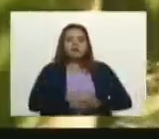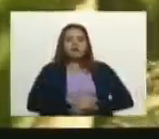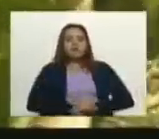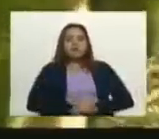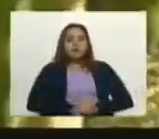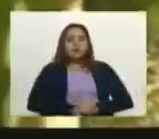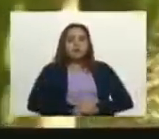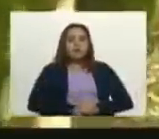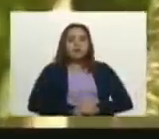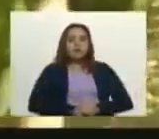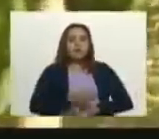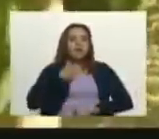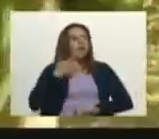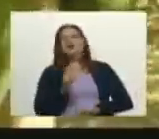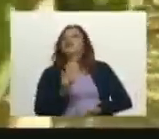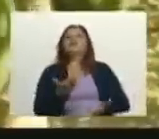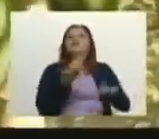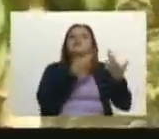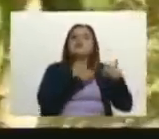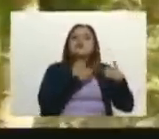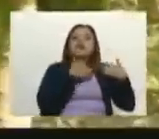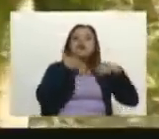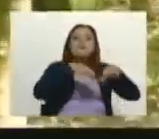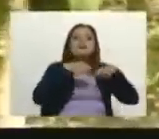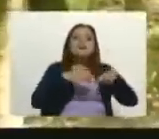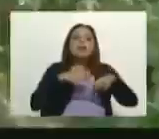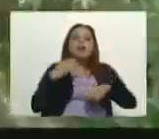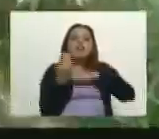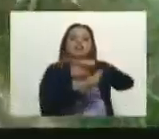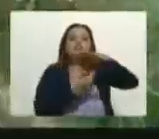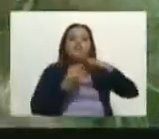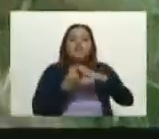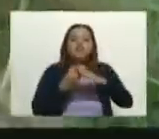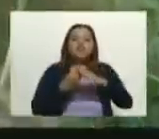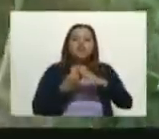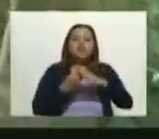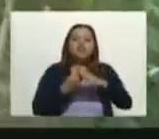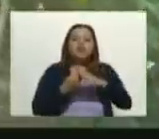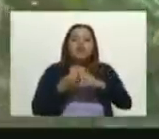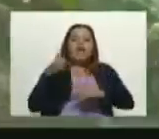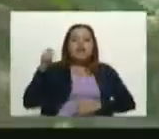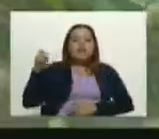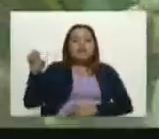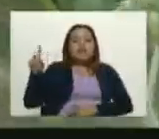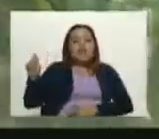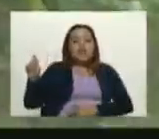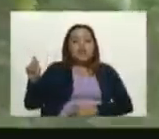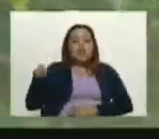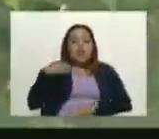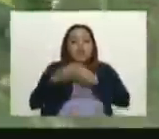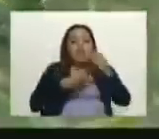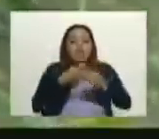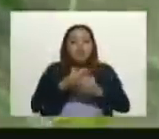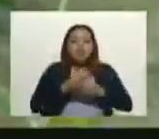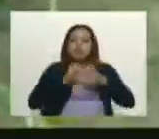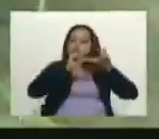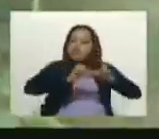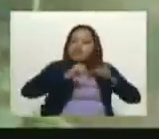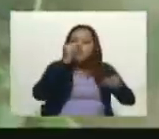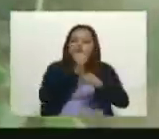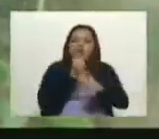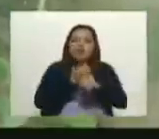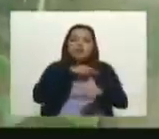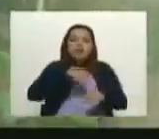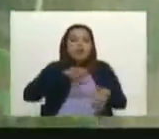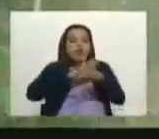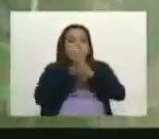Represento esta empresa, Bionet, donde hemos desarrollado con mística durante 12 años, presidente, y hemos acabado con el